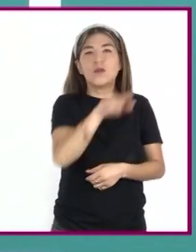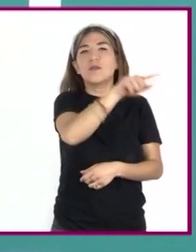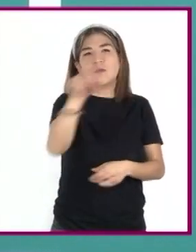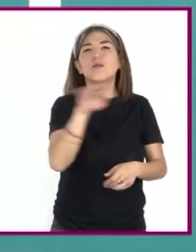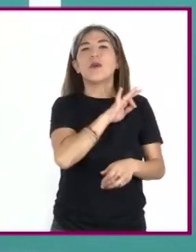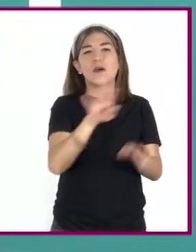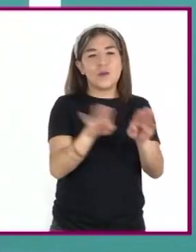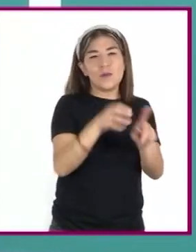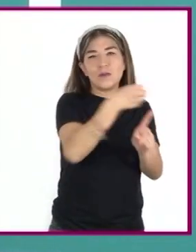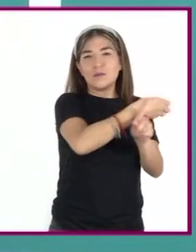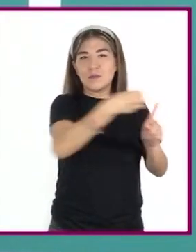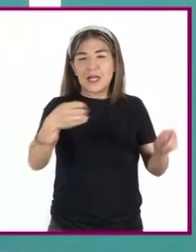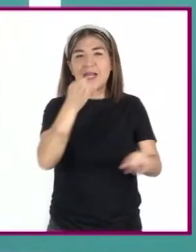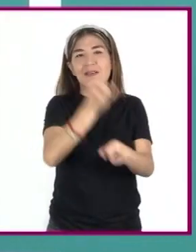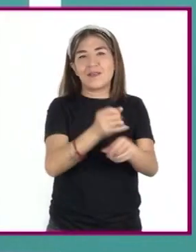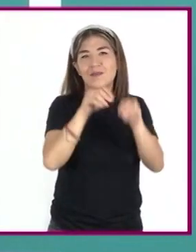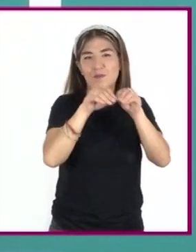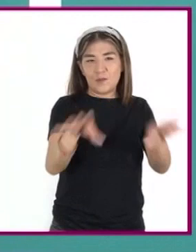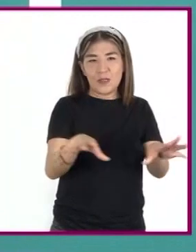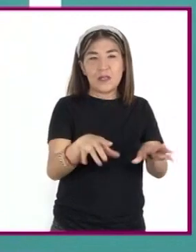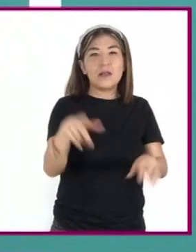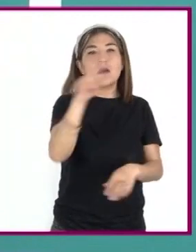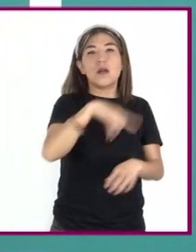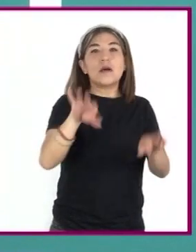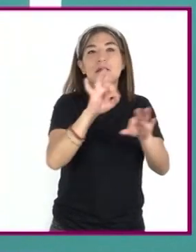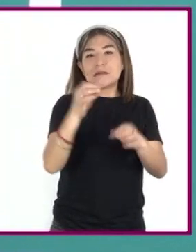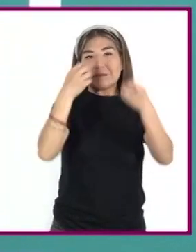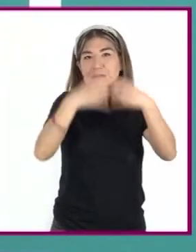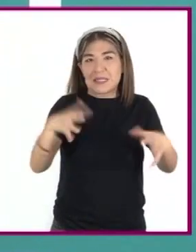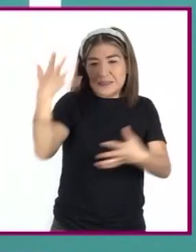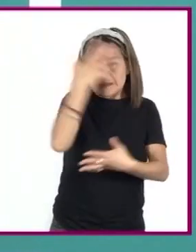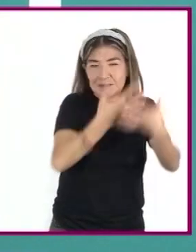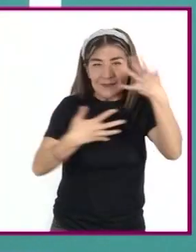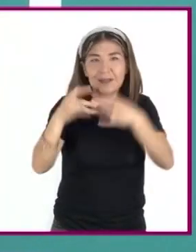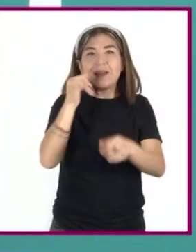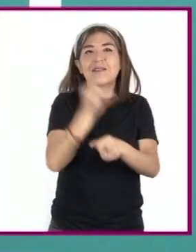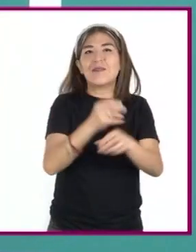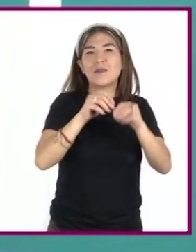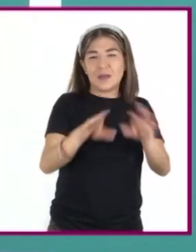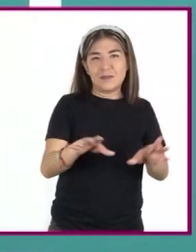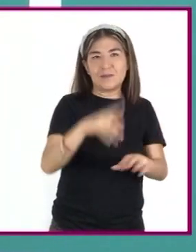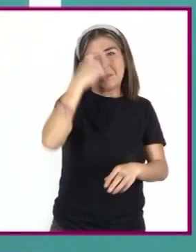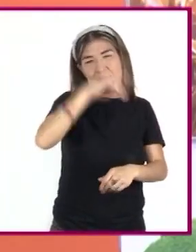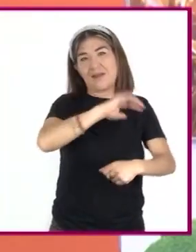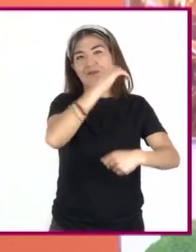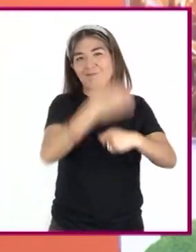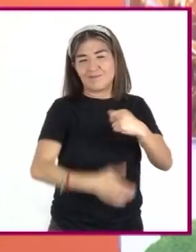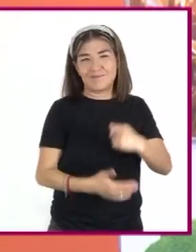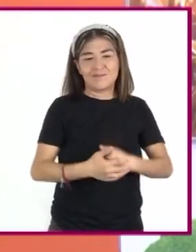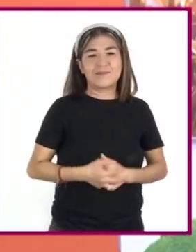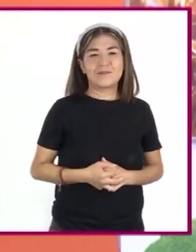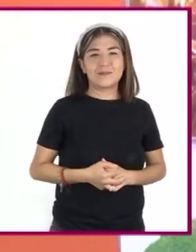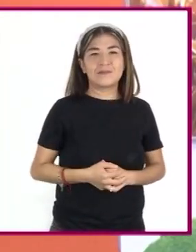puedan organizar la información sin que se les pierda algún dato al finalizarlo.